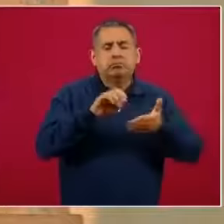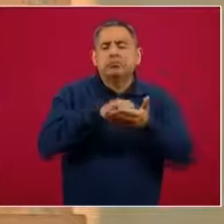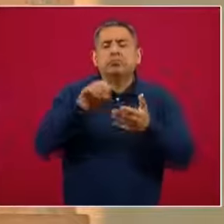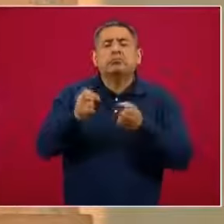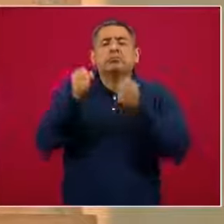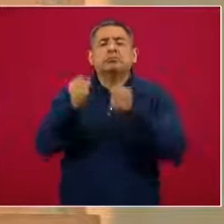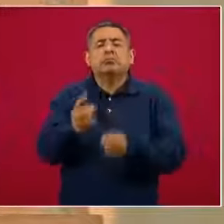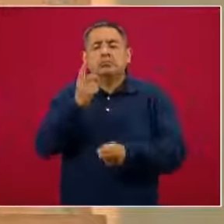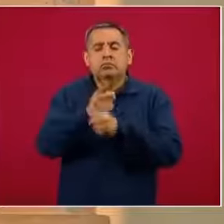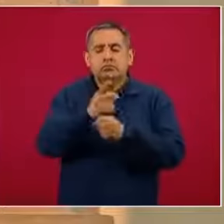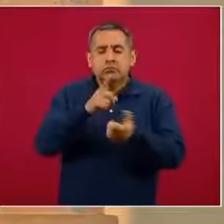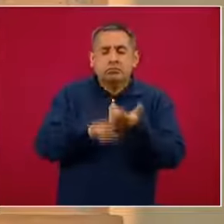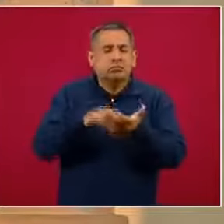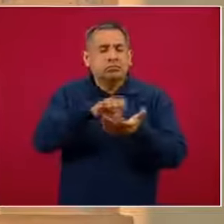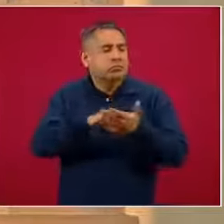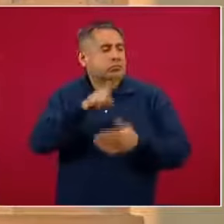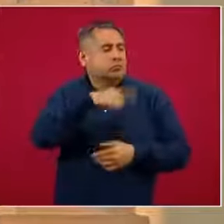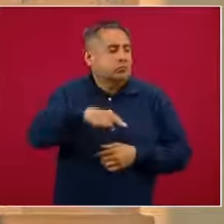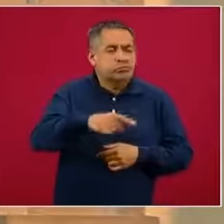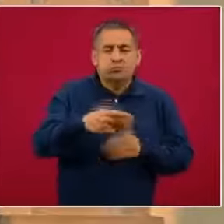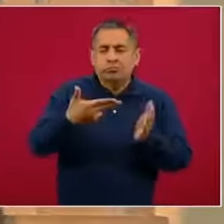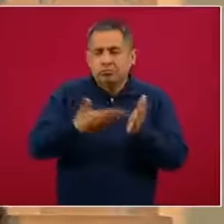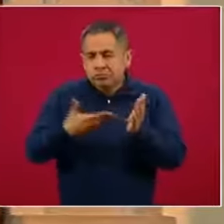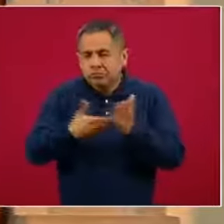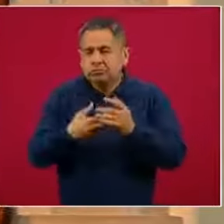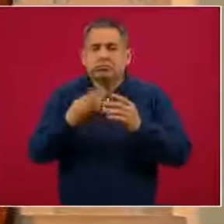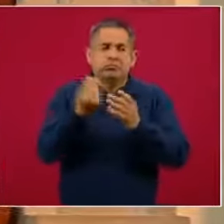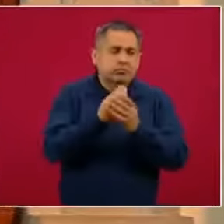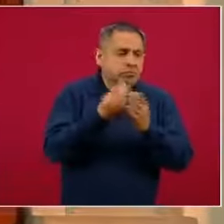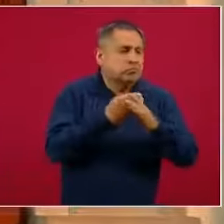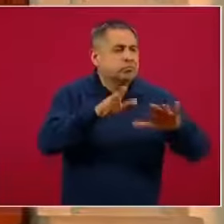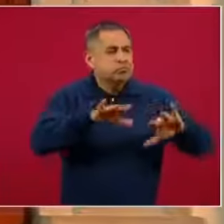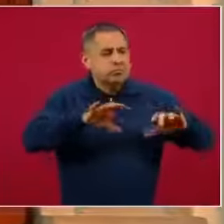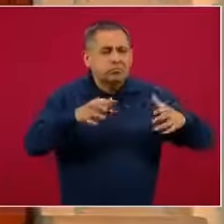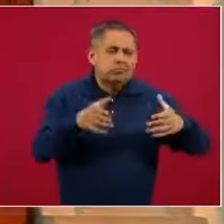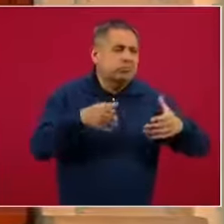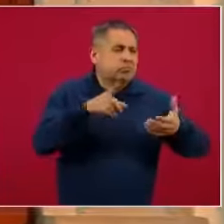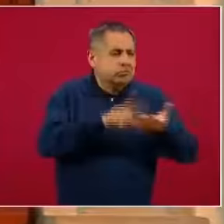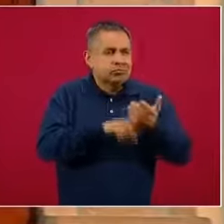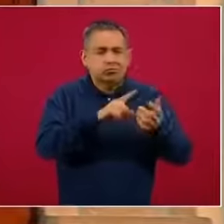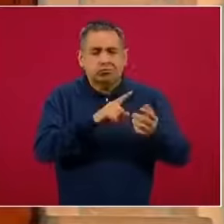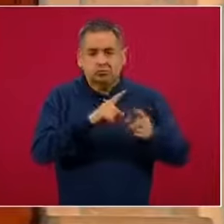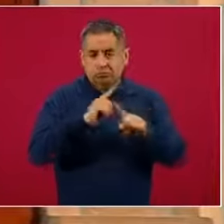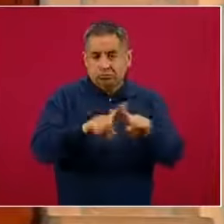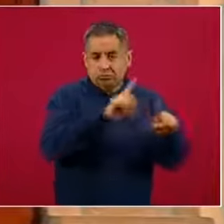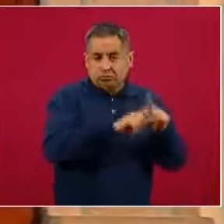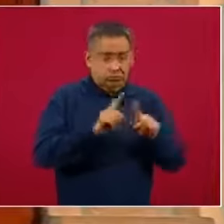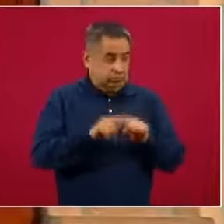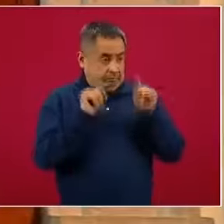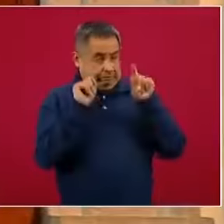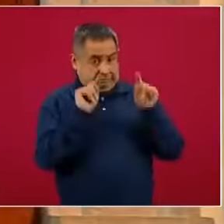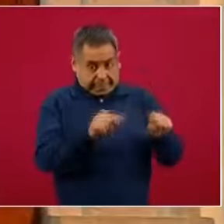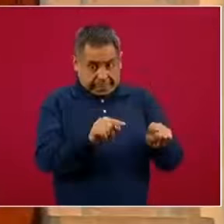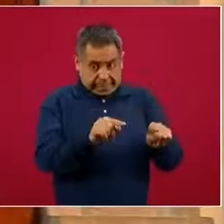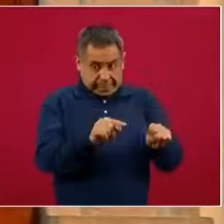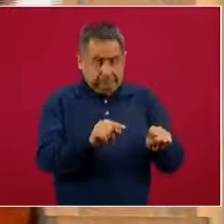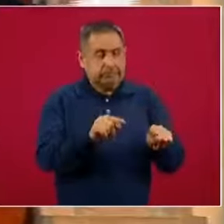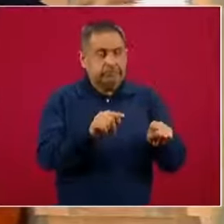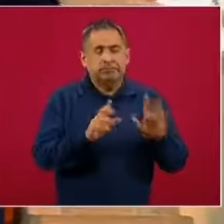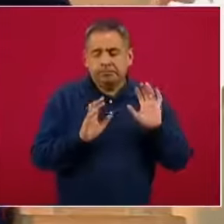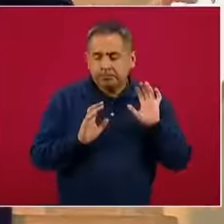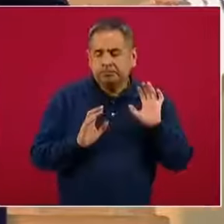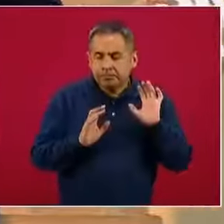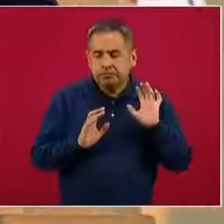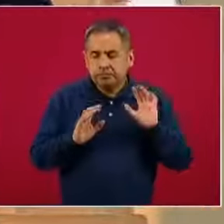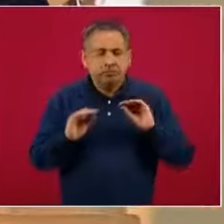hay talleres, donde hay clases, cursos y demás, que en este momento no estamos dando ese servicio.